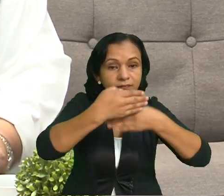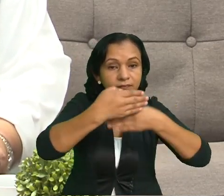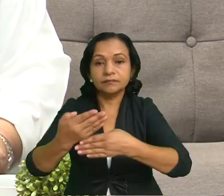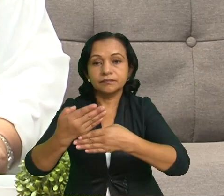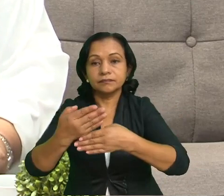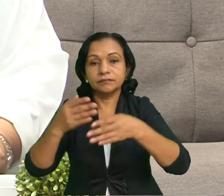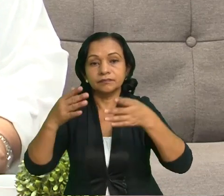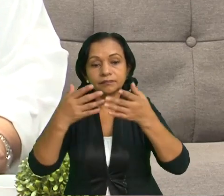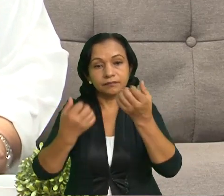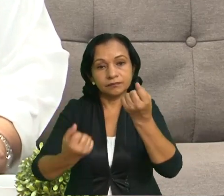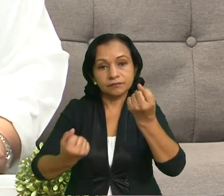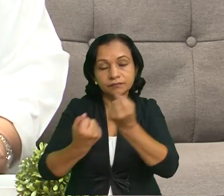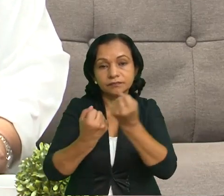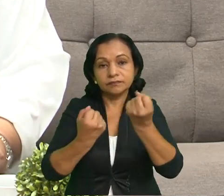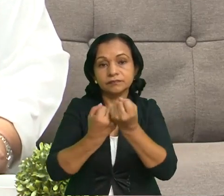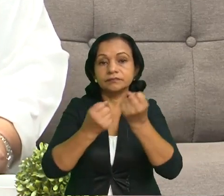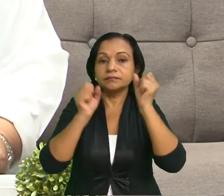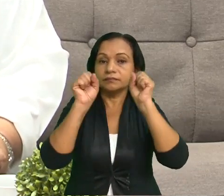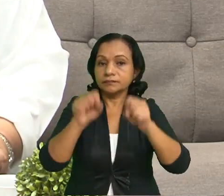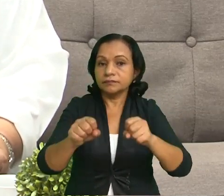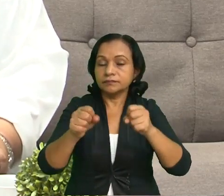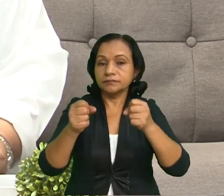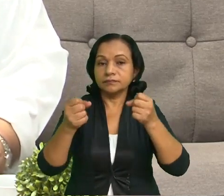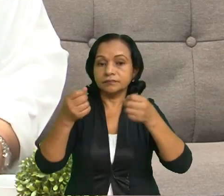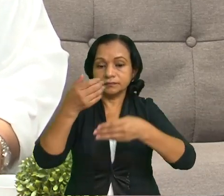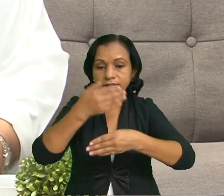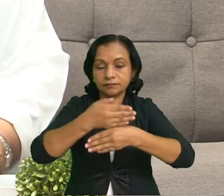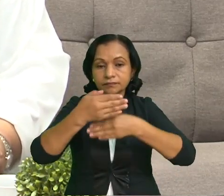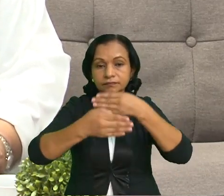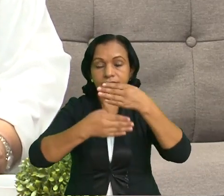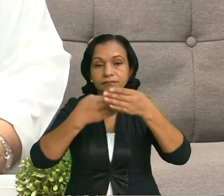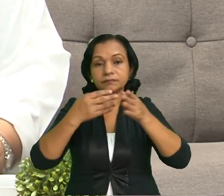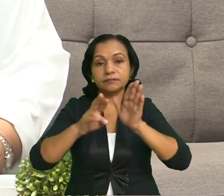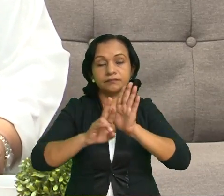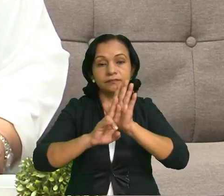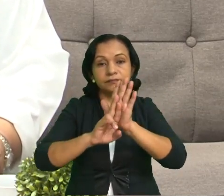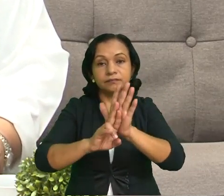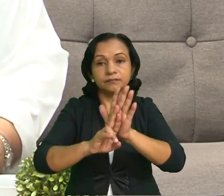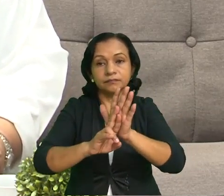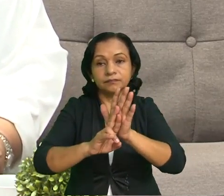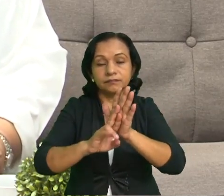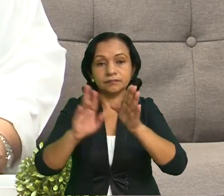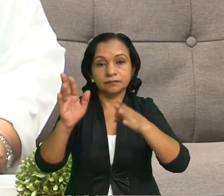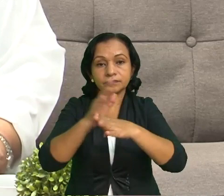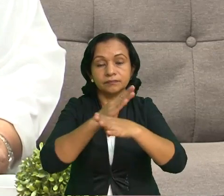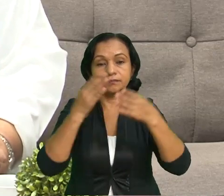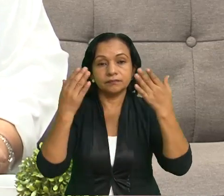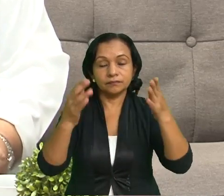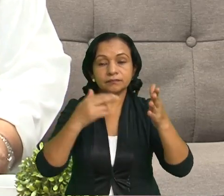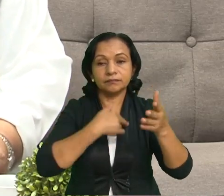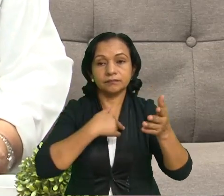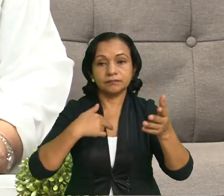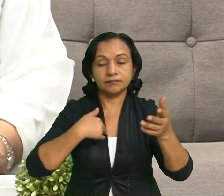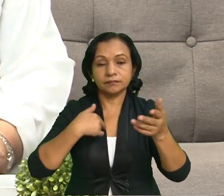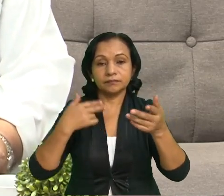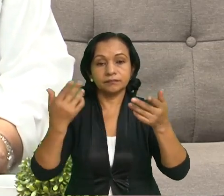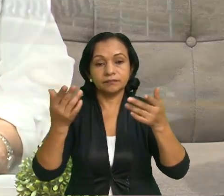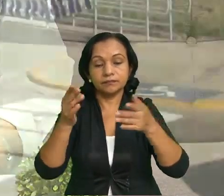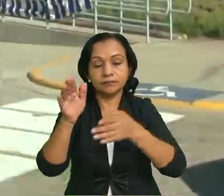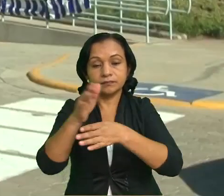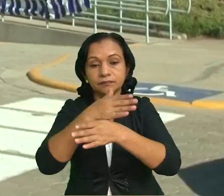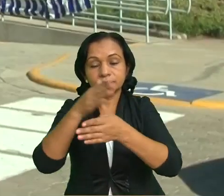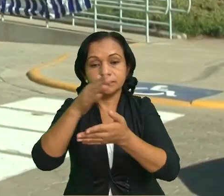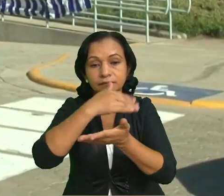te viene a fortalecer la capacidad en infraestructura en relación a la respuesta a los procedimientos que tenés que realizar a nivel de las unidades de salud